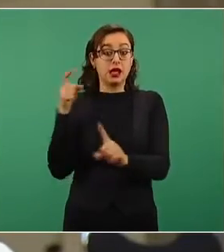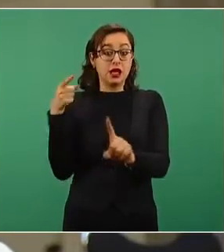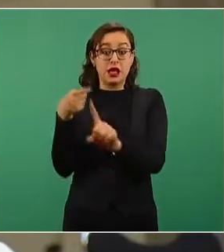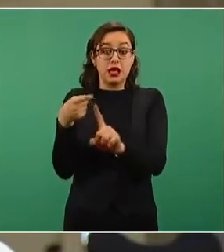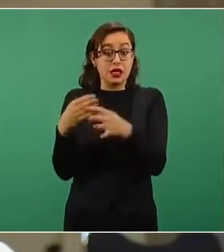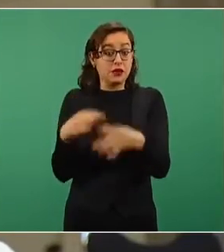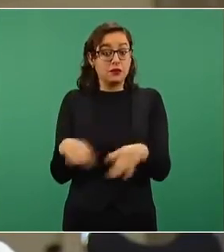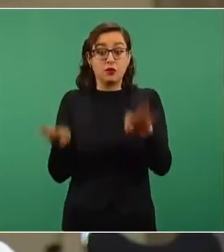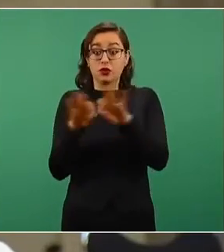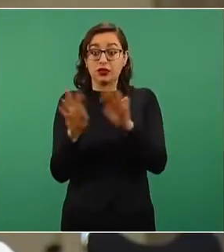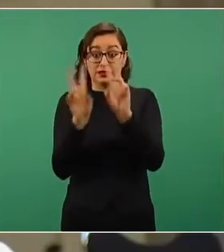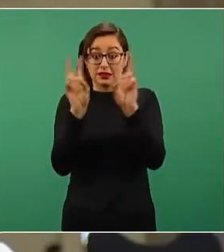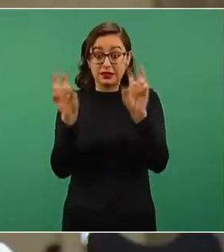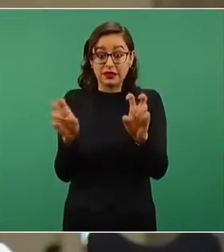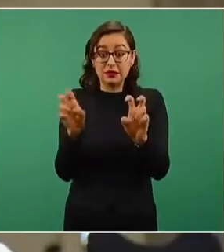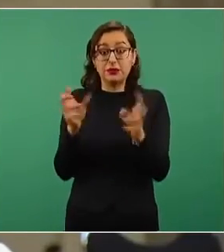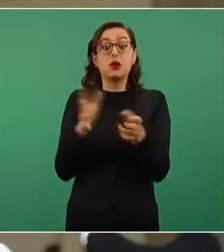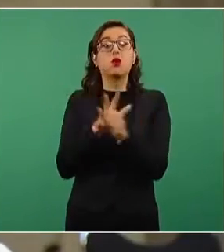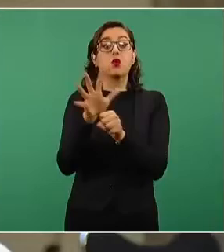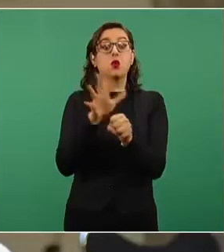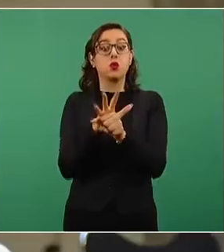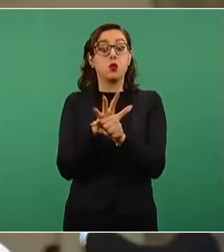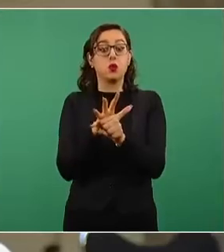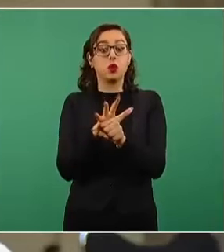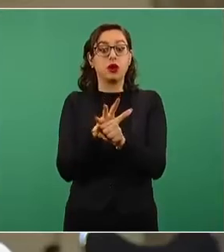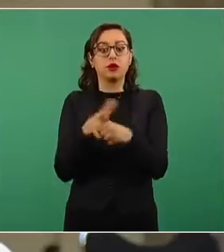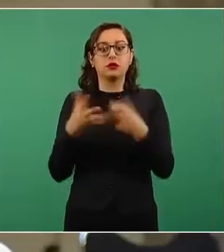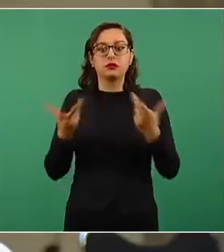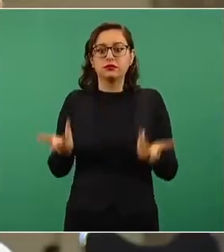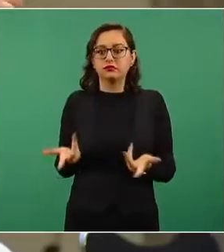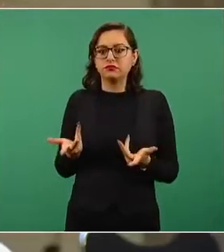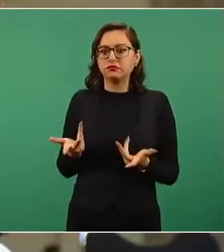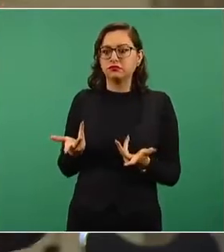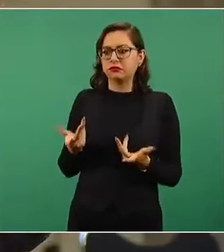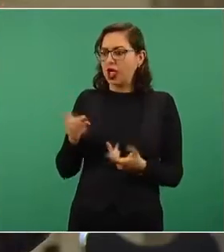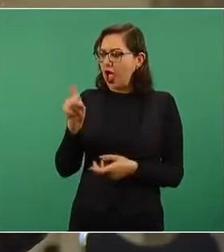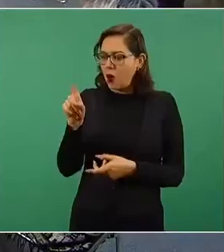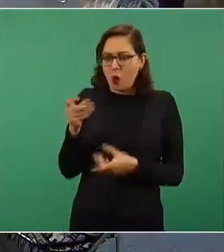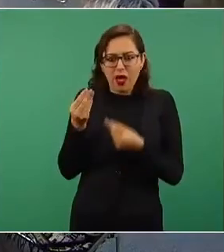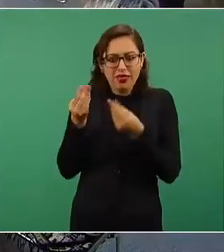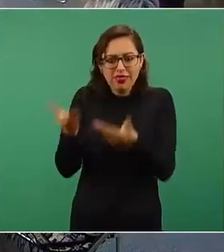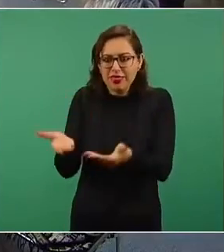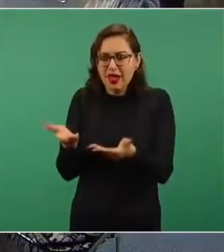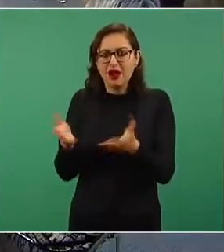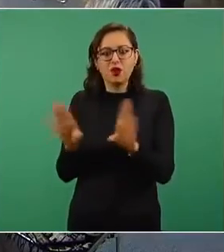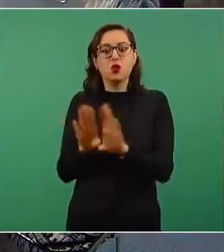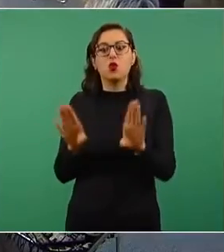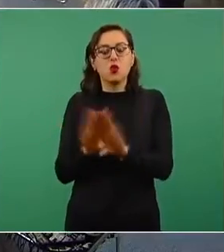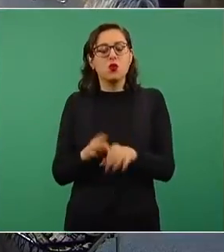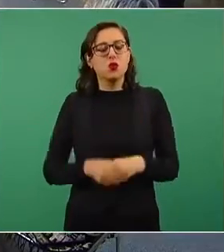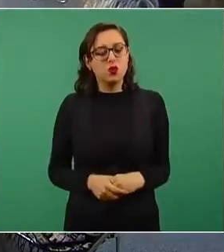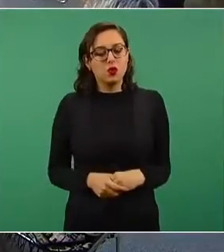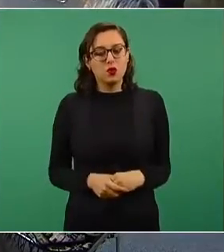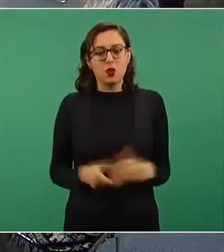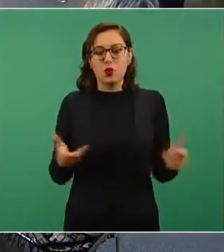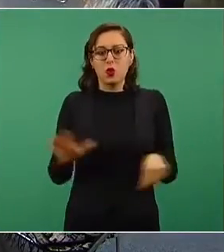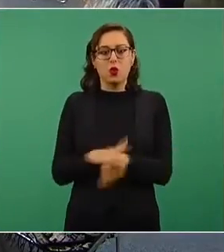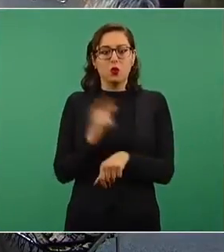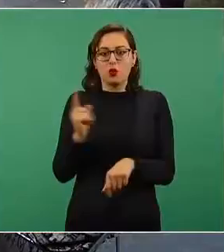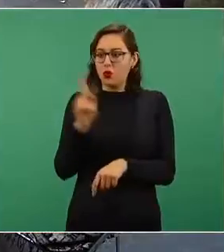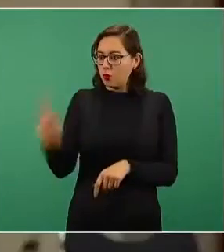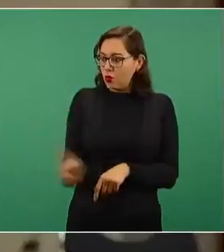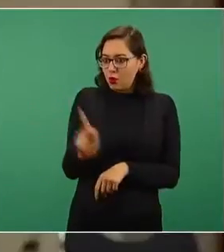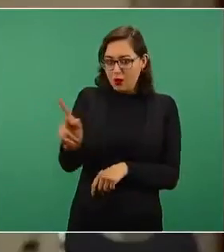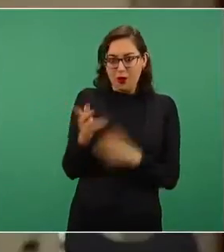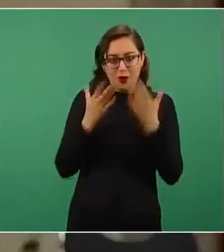este caso de Ayutla es cómo garantizar que tenga agua, sí, porque un poblado completo no